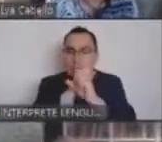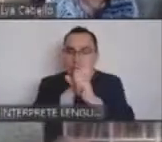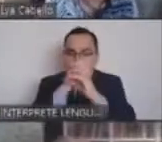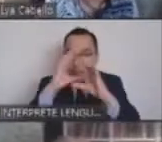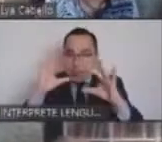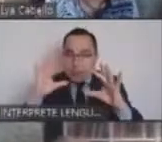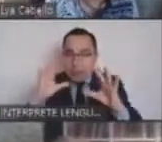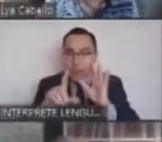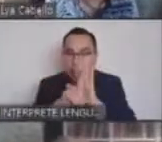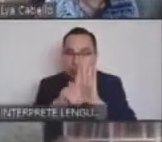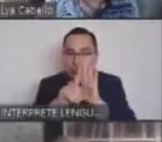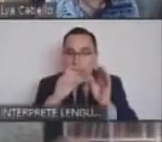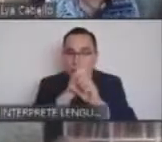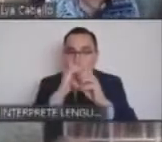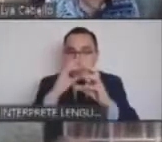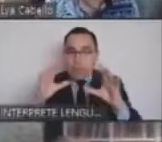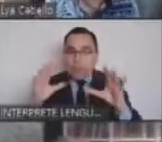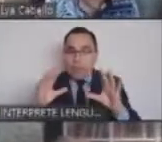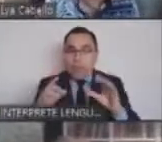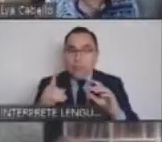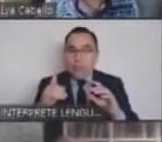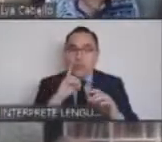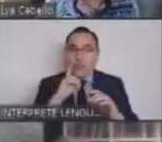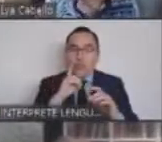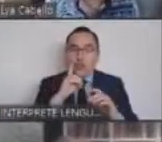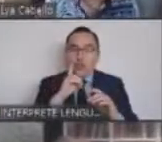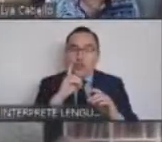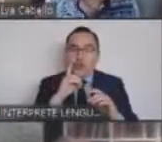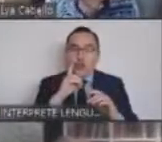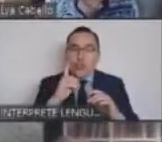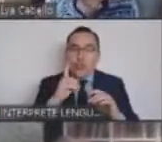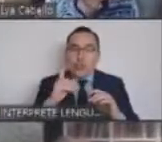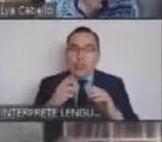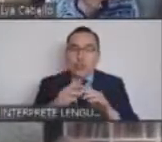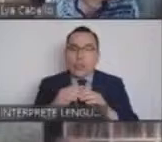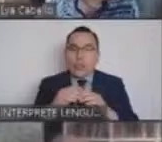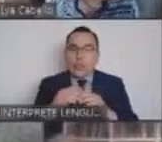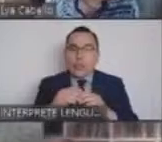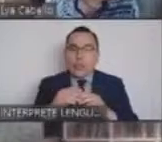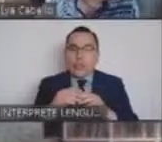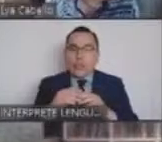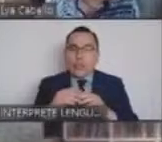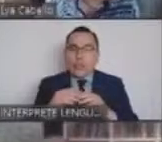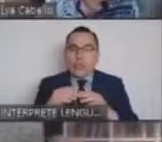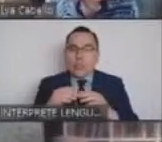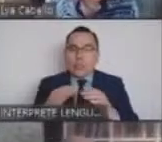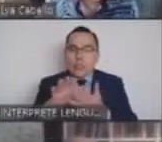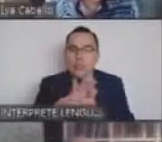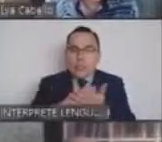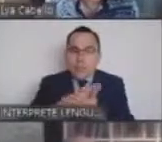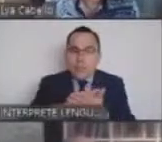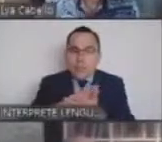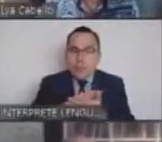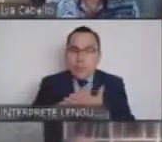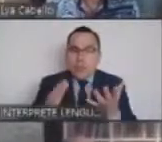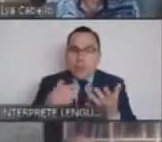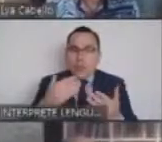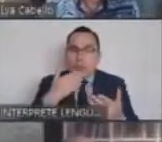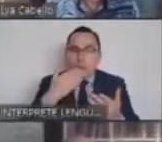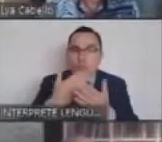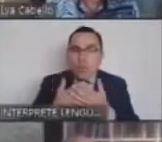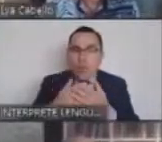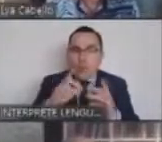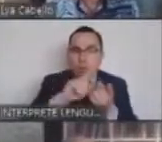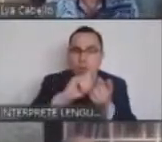transparencia tienen un efecto de expectativas también, ¿no? Y entonces cuando generan, en el periodo de